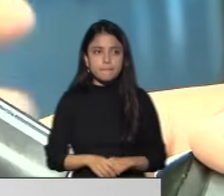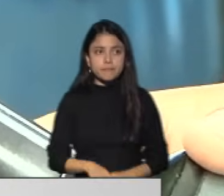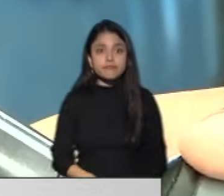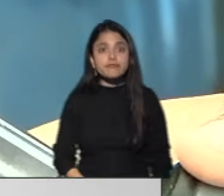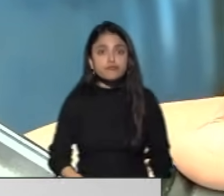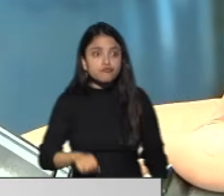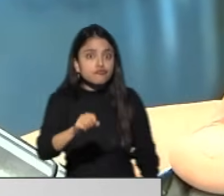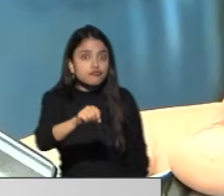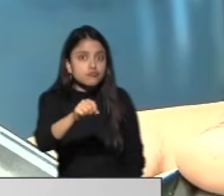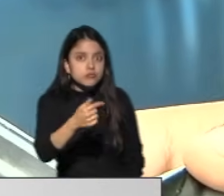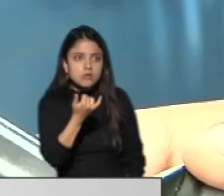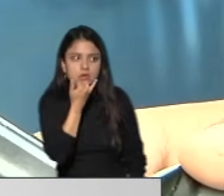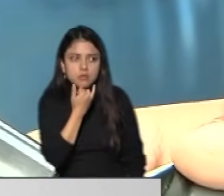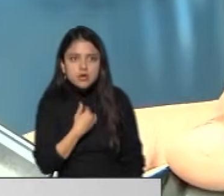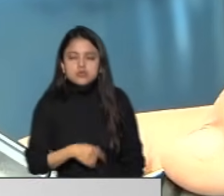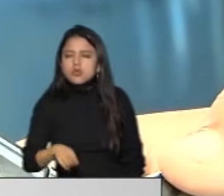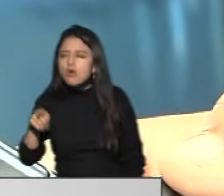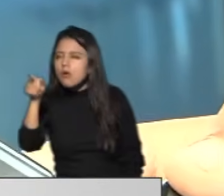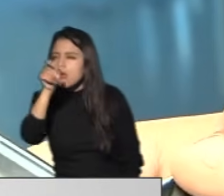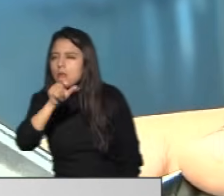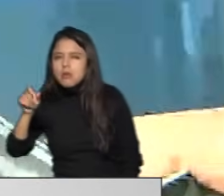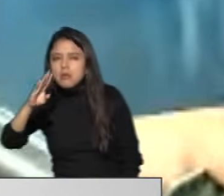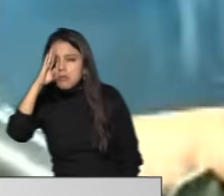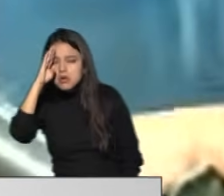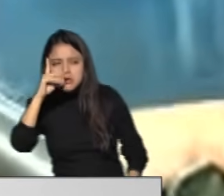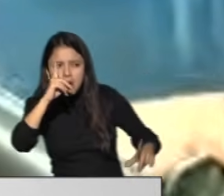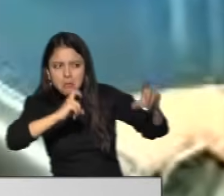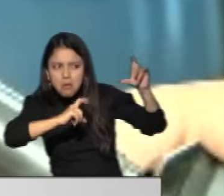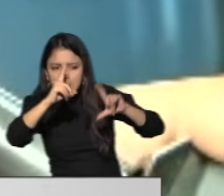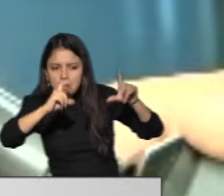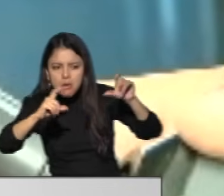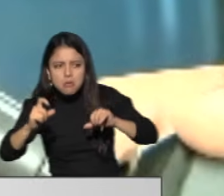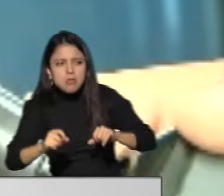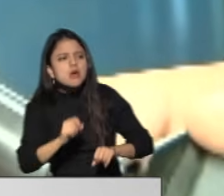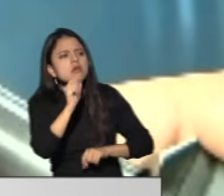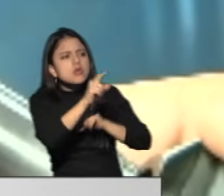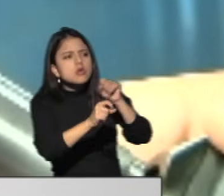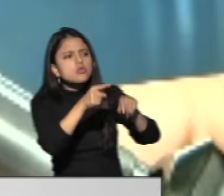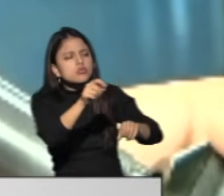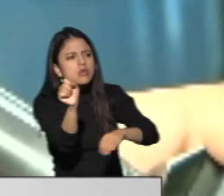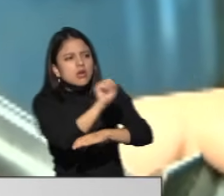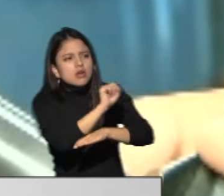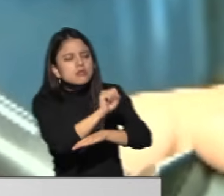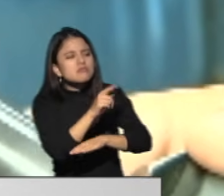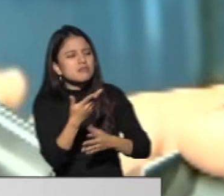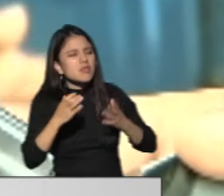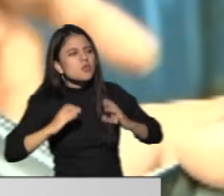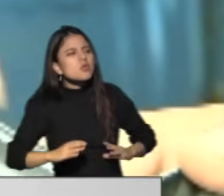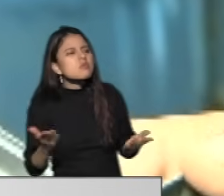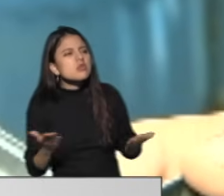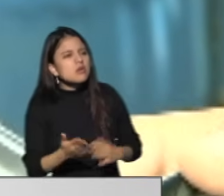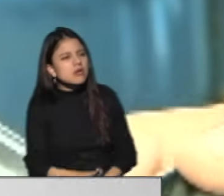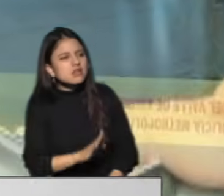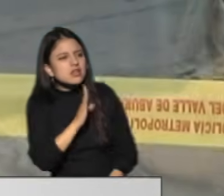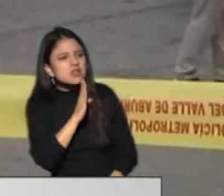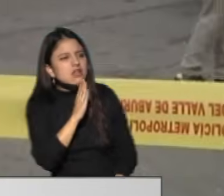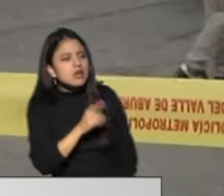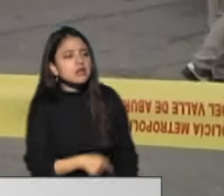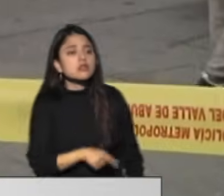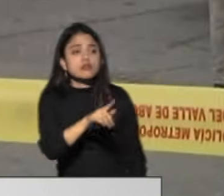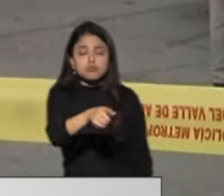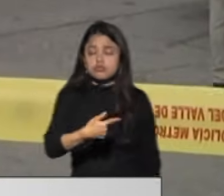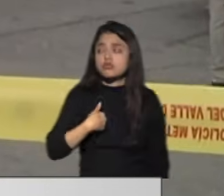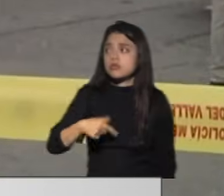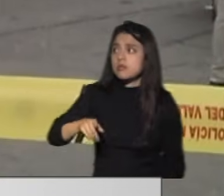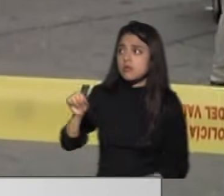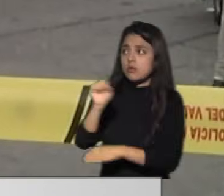entonces comenzaron a tomarle fotos al carro. Al muchacho, a hacerle preguntas. De hombre, vea, ese cuerpo lo traigo de tal